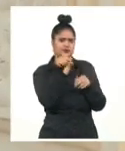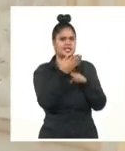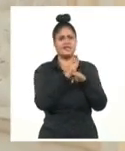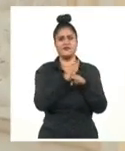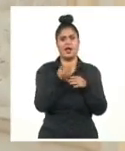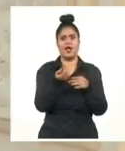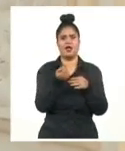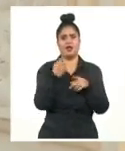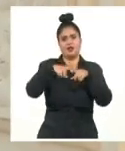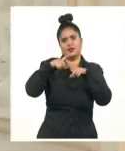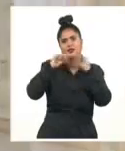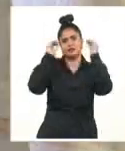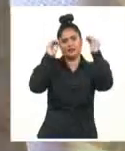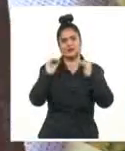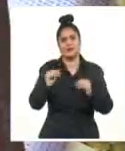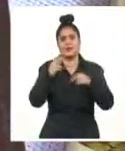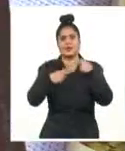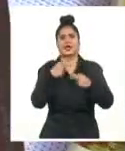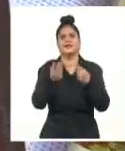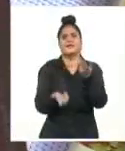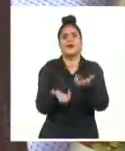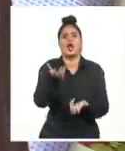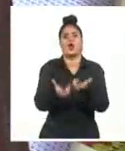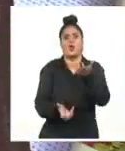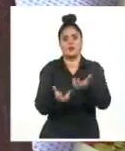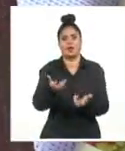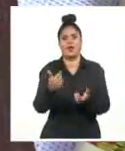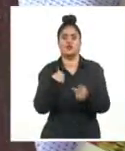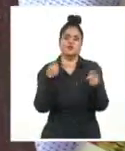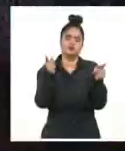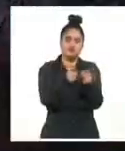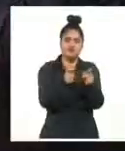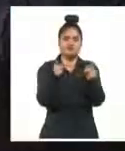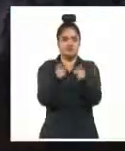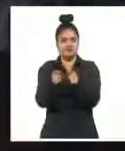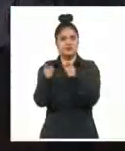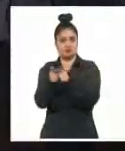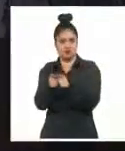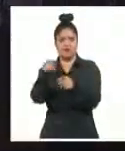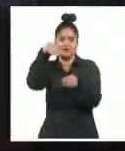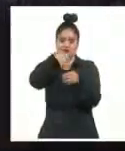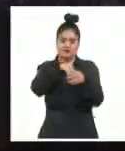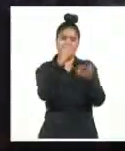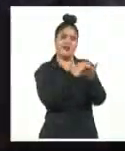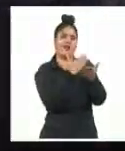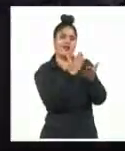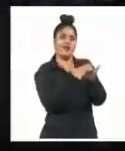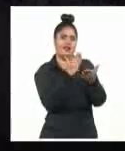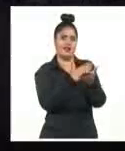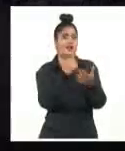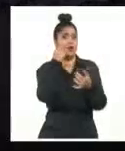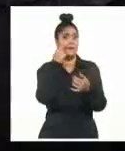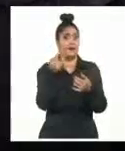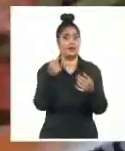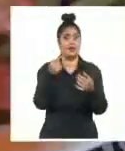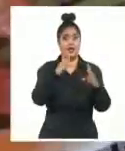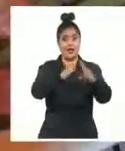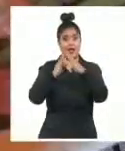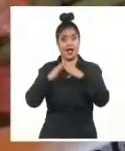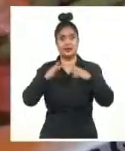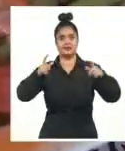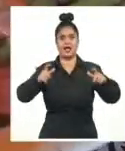Poco a poco pues fui formando el libro. Y en cualquier casa ves pues un caldo de vegetales,